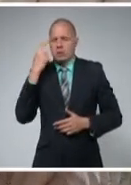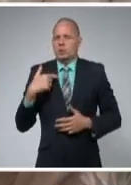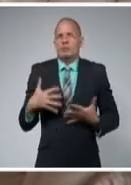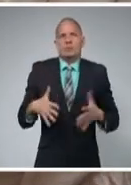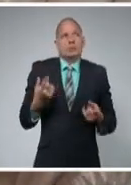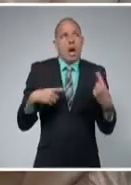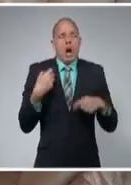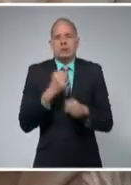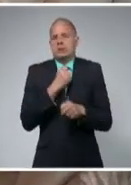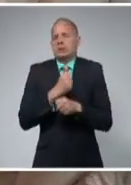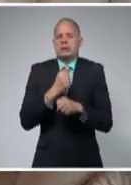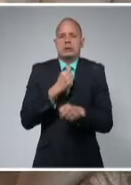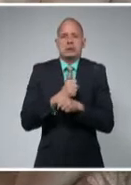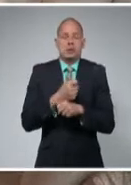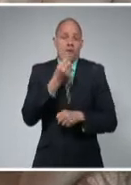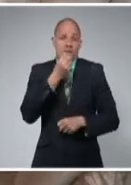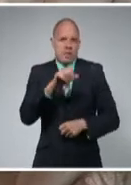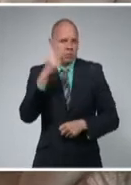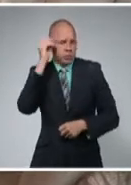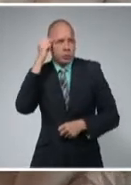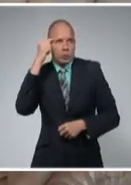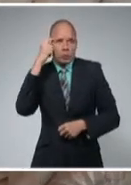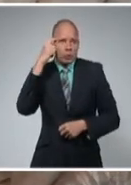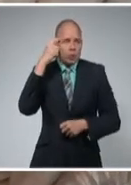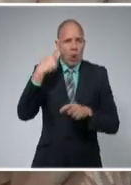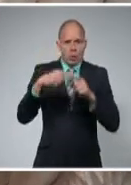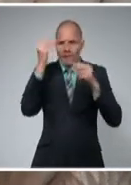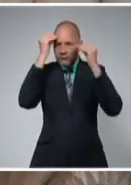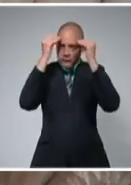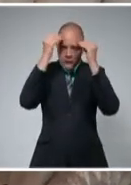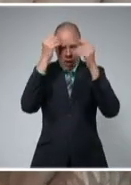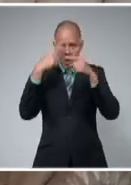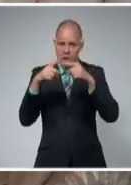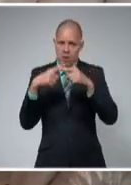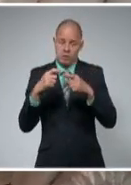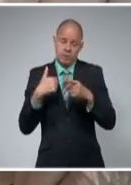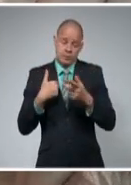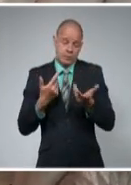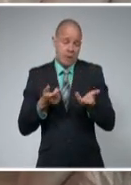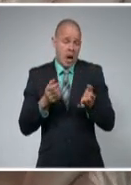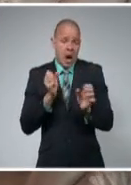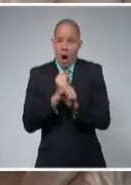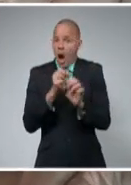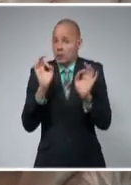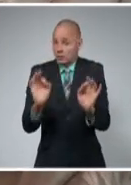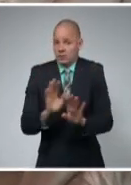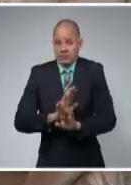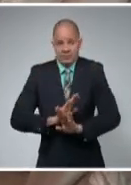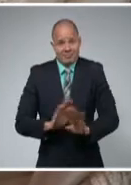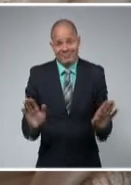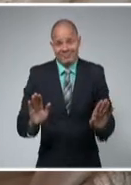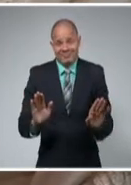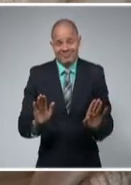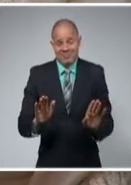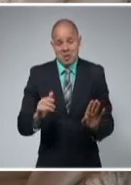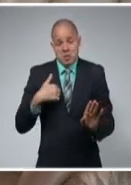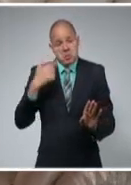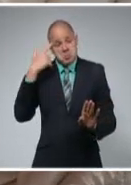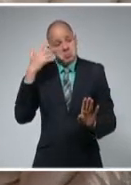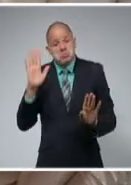estrés también que te provoca determinado análisis que se haga, pero me queda la tranquilidad que tu trabajo por lo menos se